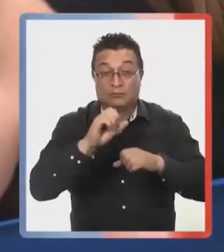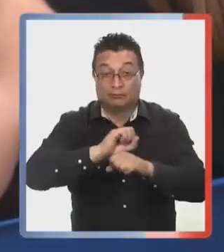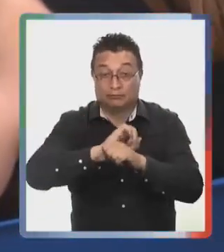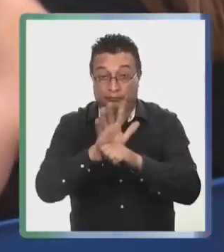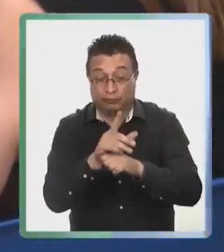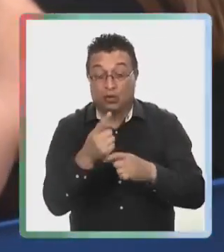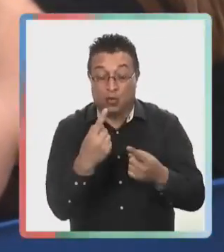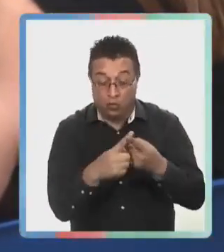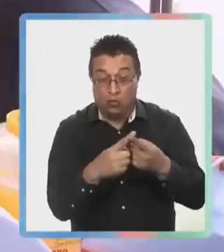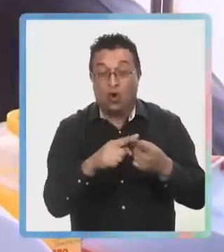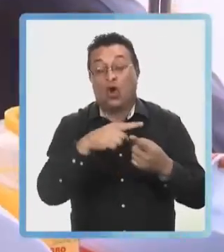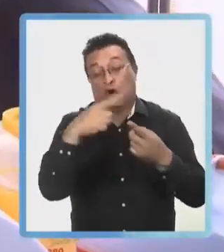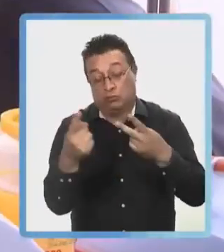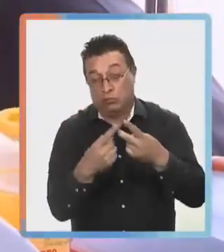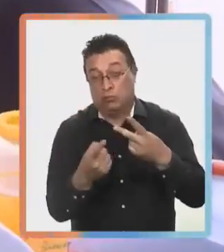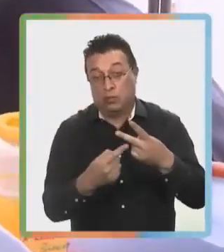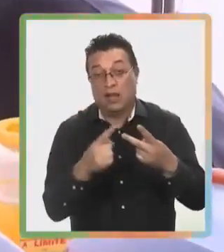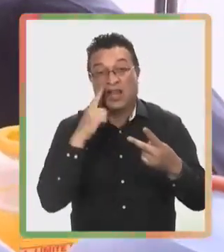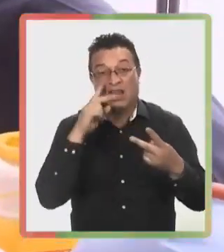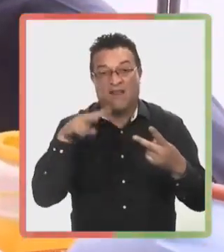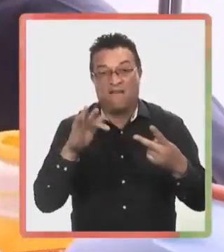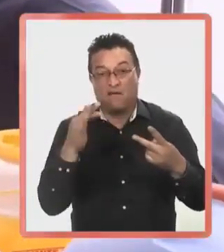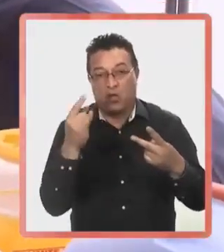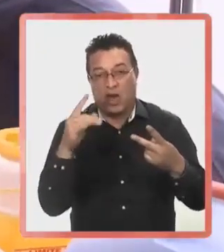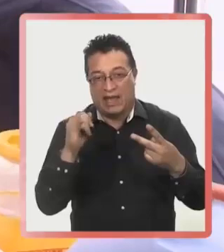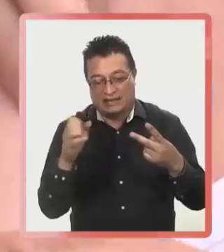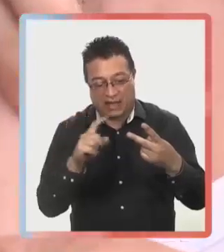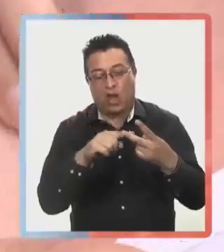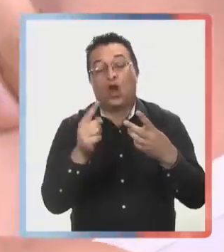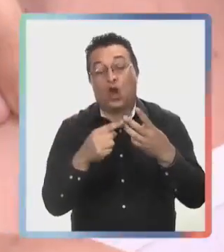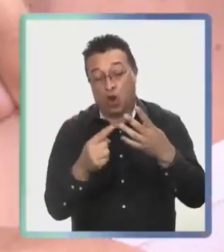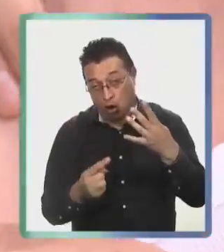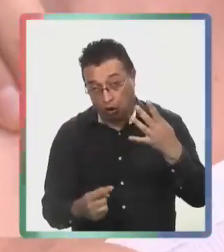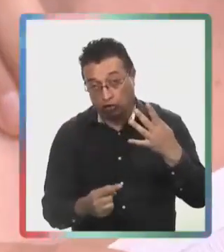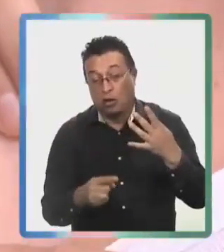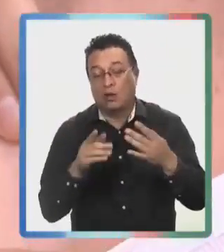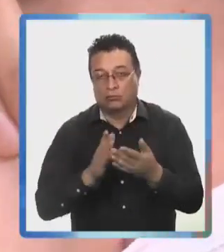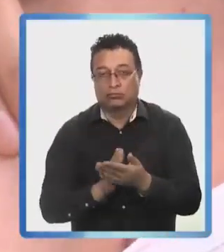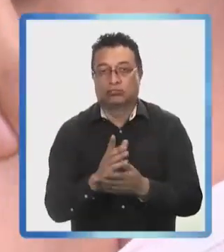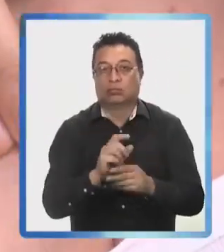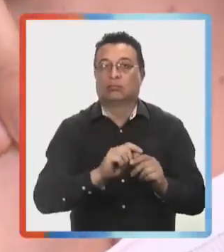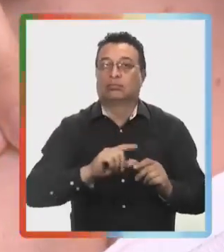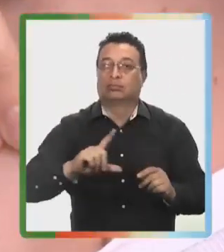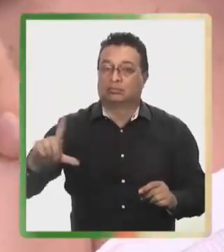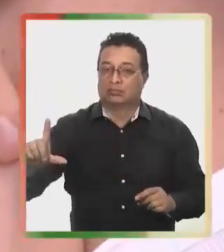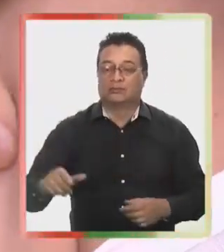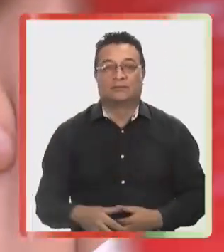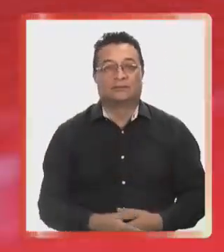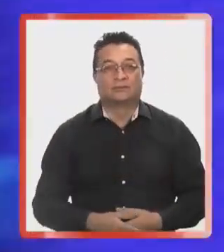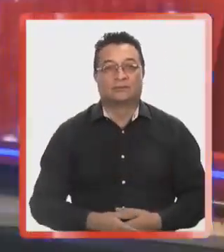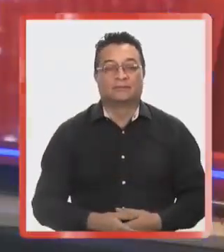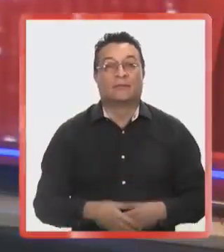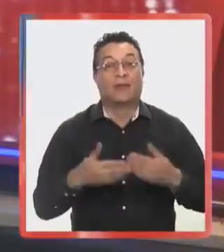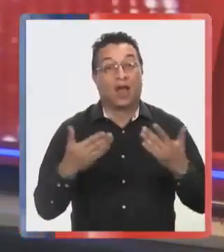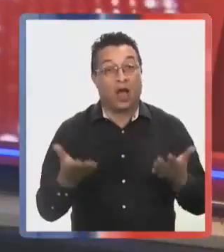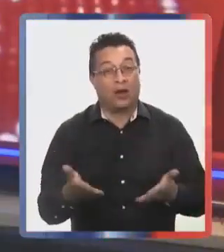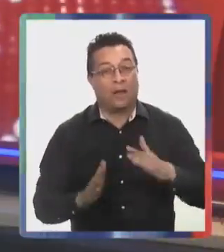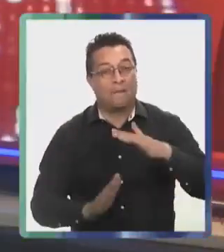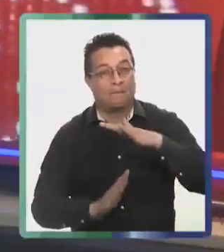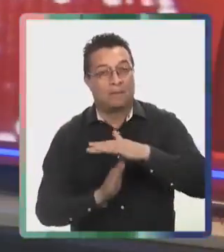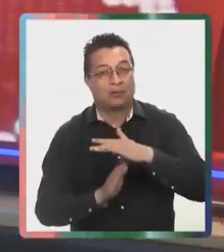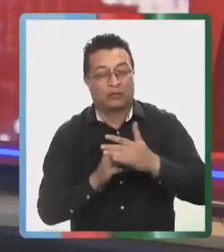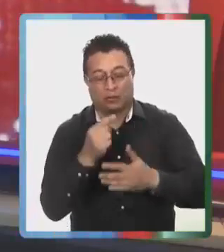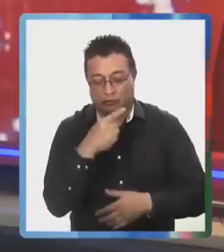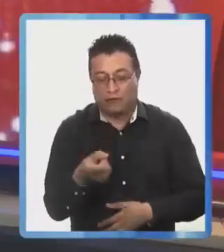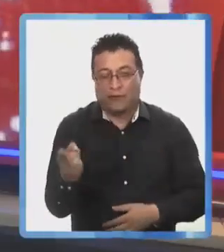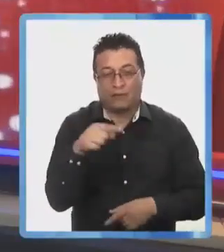que produce la enfermedad del COVID-19, sino también la influenza y otros virus respiratorios, comienza a incrementarse. Nos vamos a